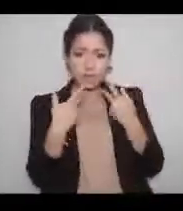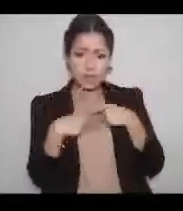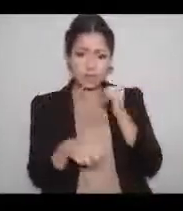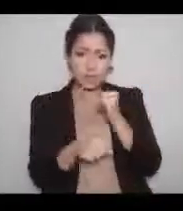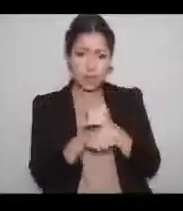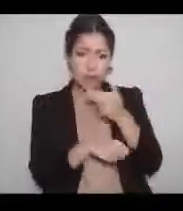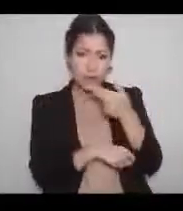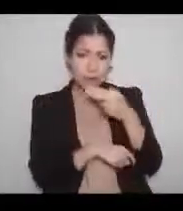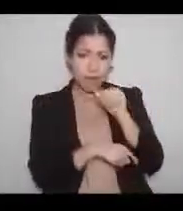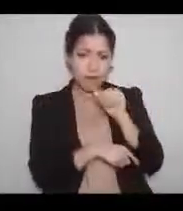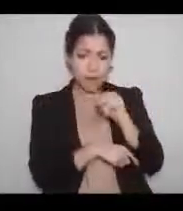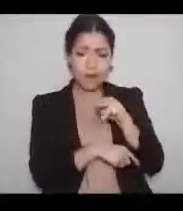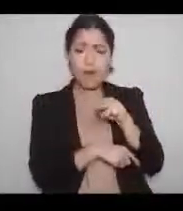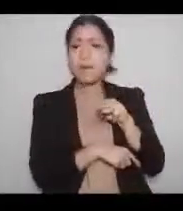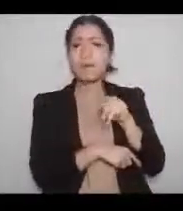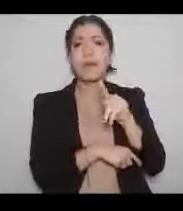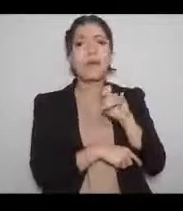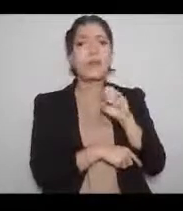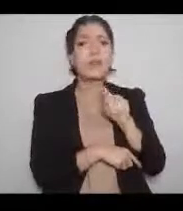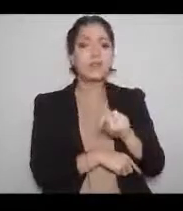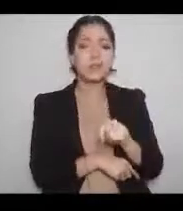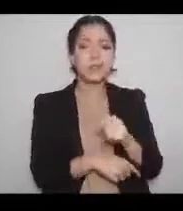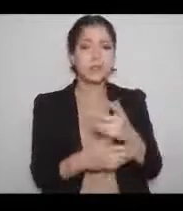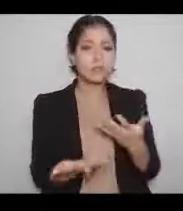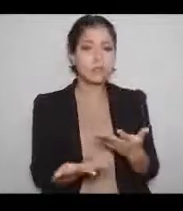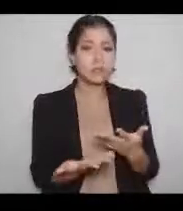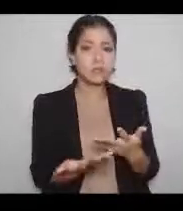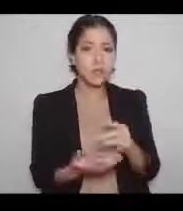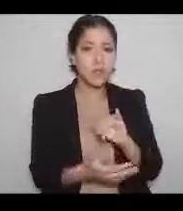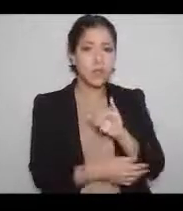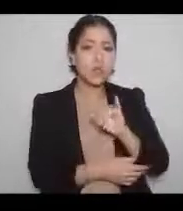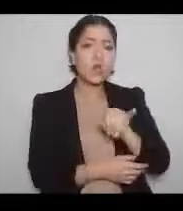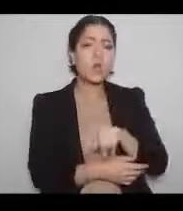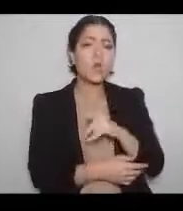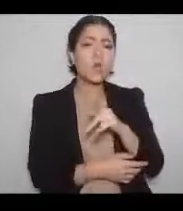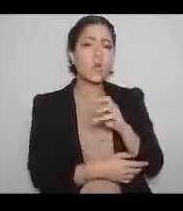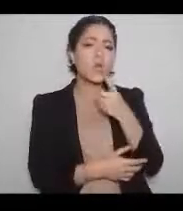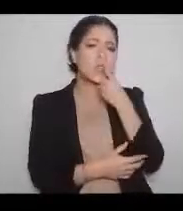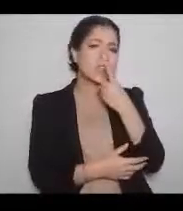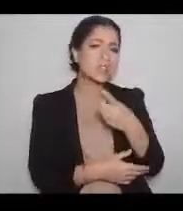Julio dice que fuiste mejor que yo. Lo dice solo para picarte la cresta, nada más.